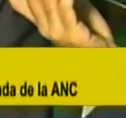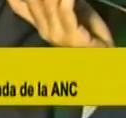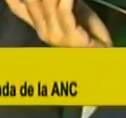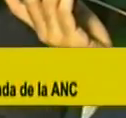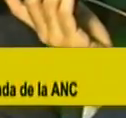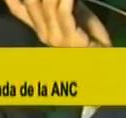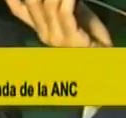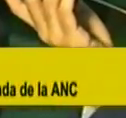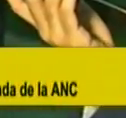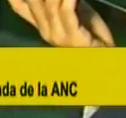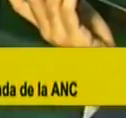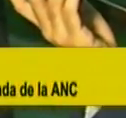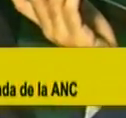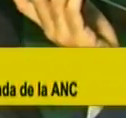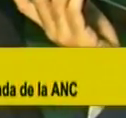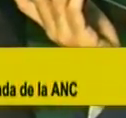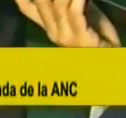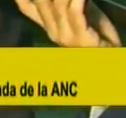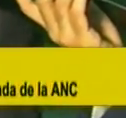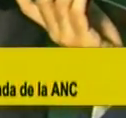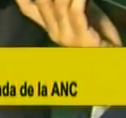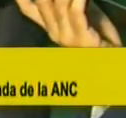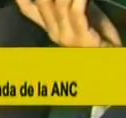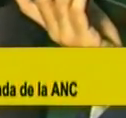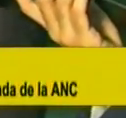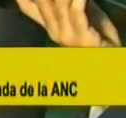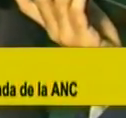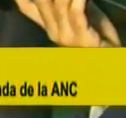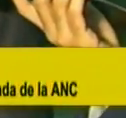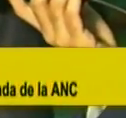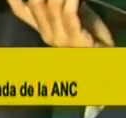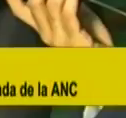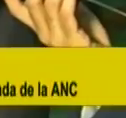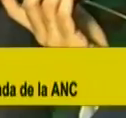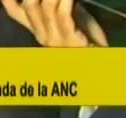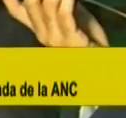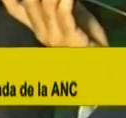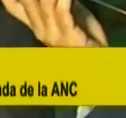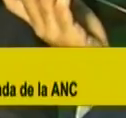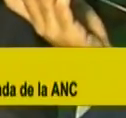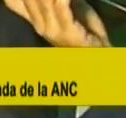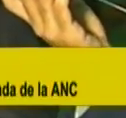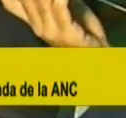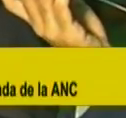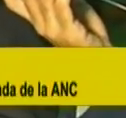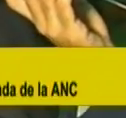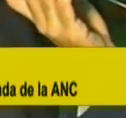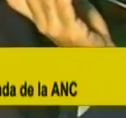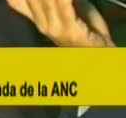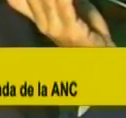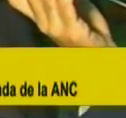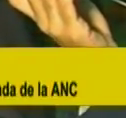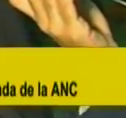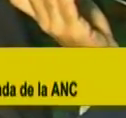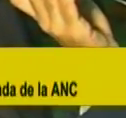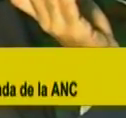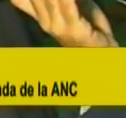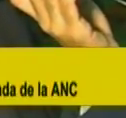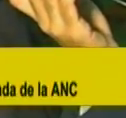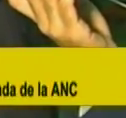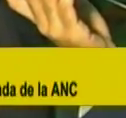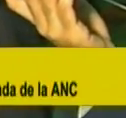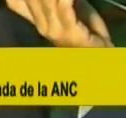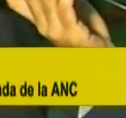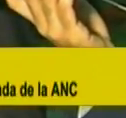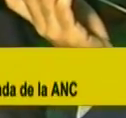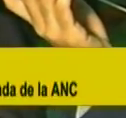cada vez más, trayendo consecuencias muy importantes para la economía venezolana, que tienen que ver precisamente con la imposibilidad o las dificultades para